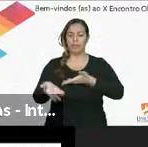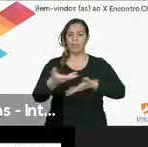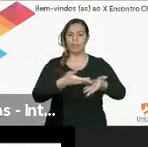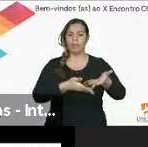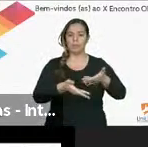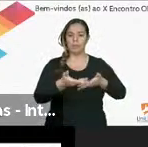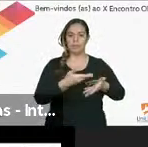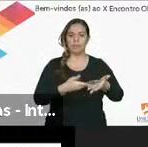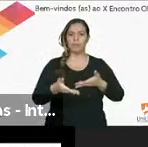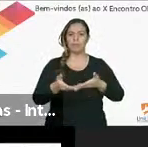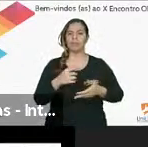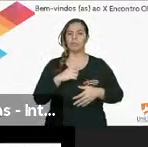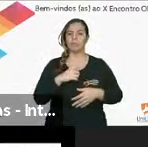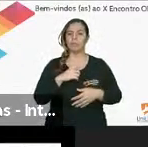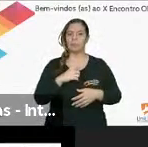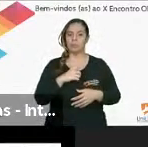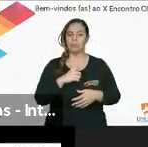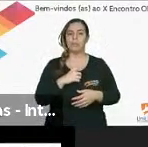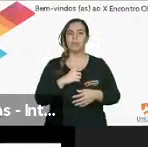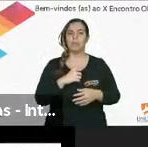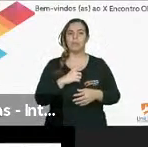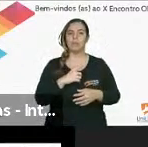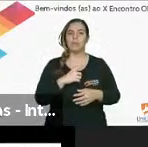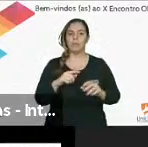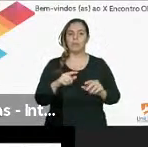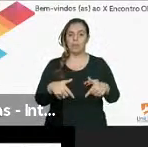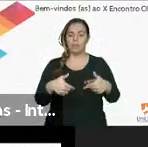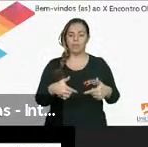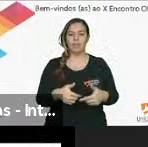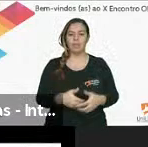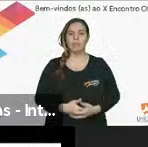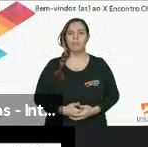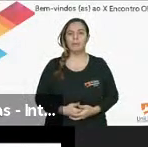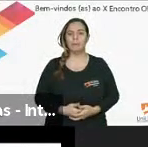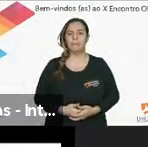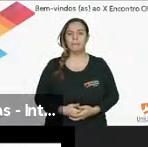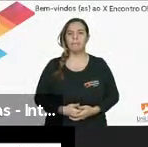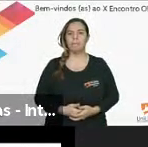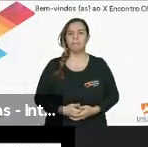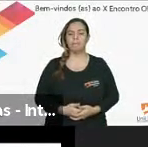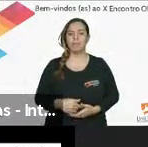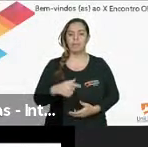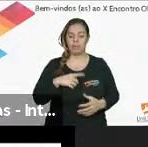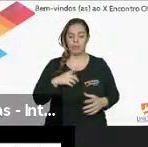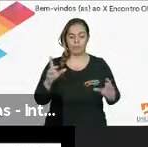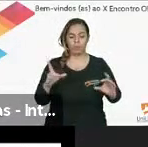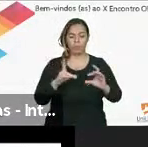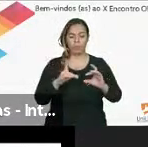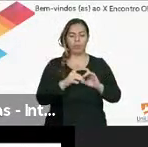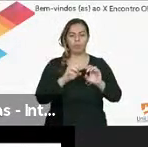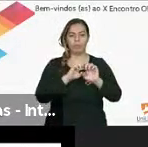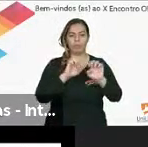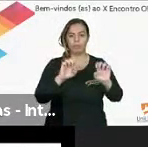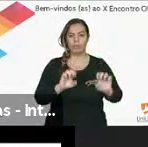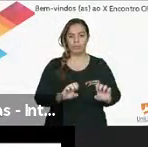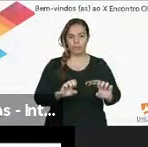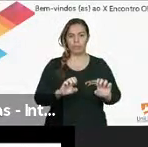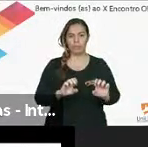un entorno, en circunstancias de acoplamiento estructural con ese